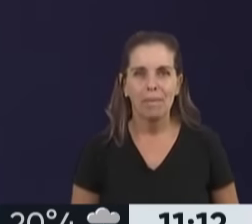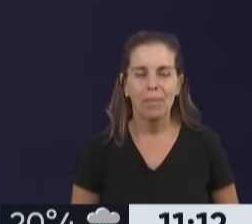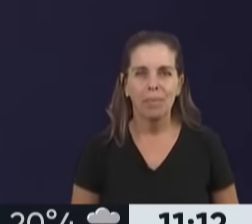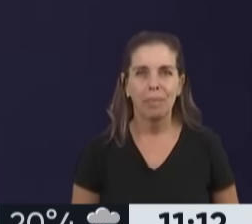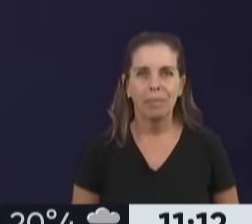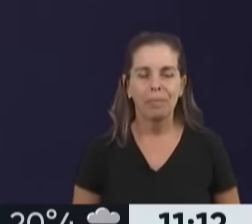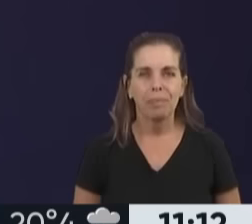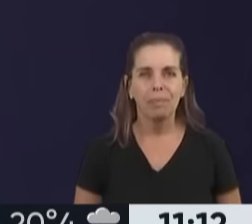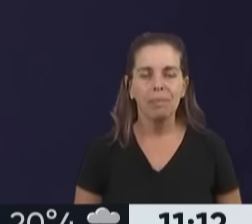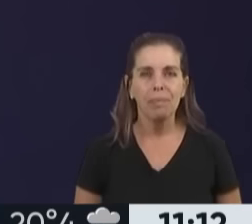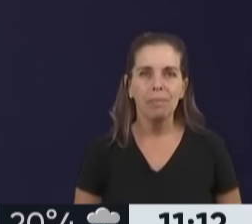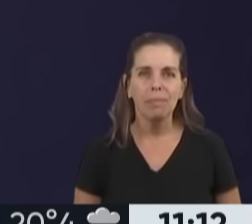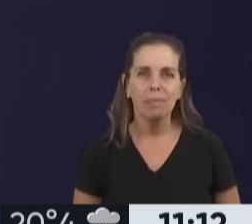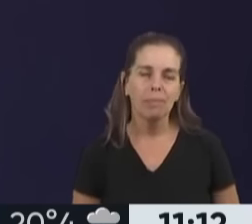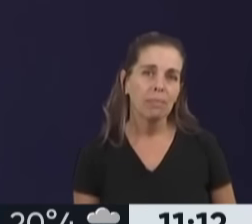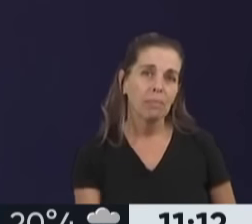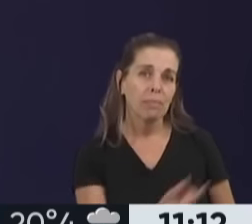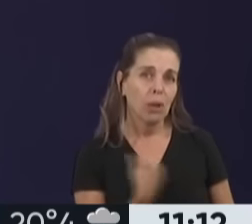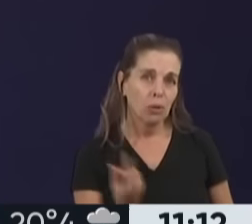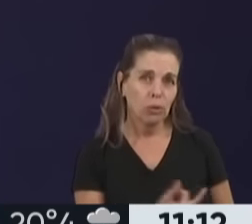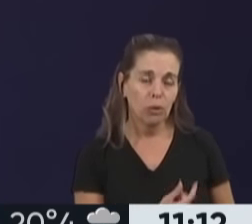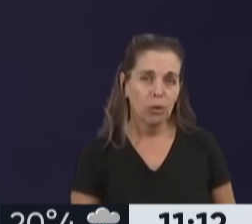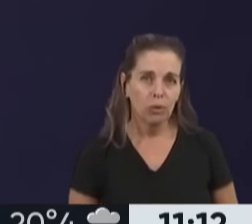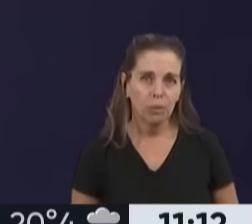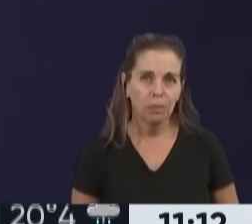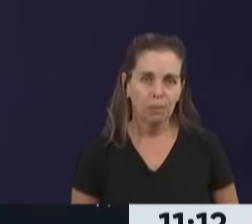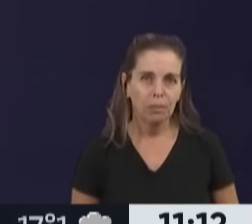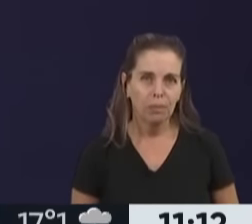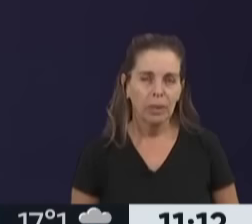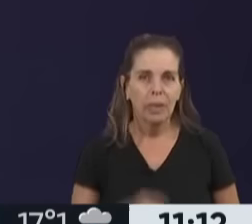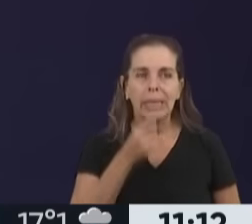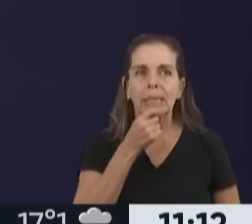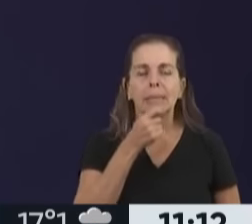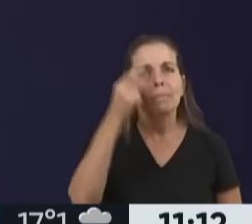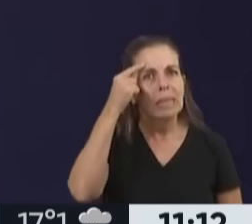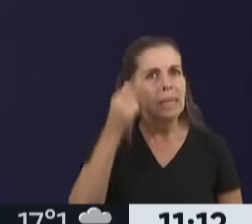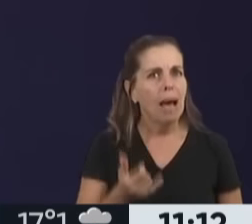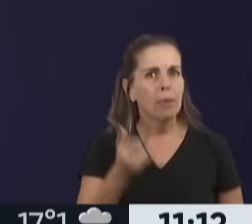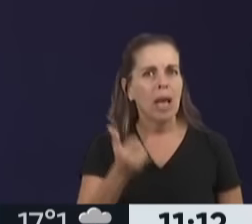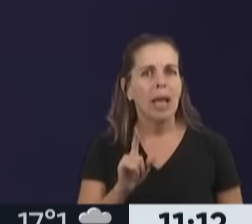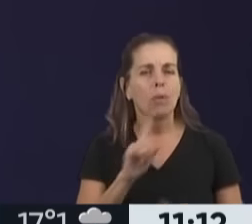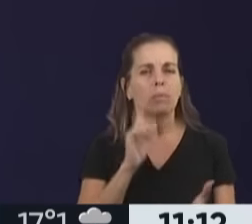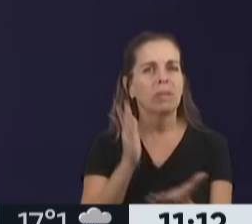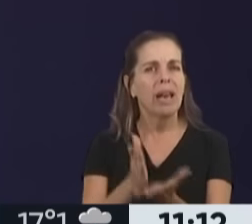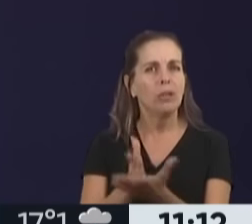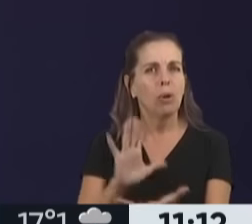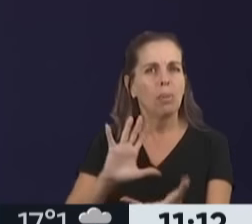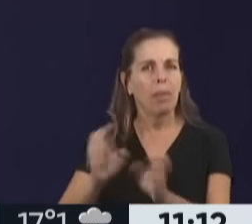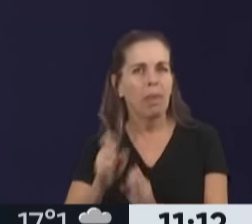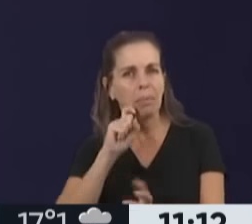Eh nosotros eh donde creemos que hay algún derecho afectado intervenimos